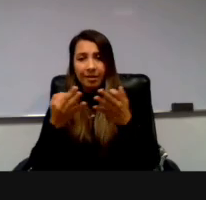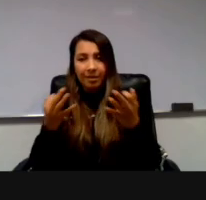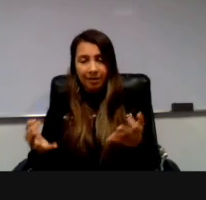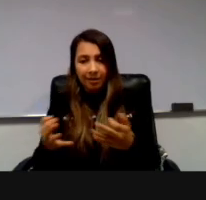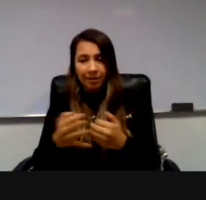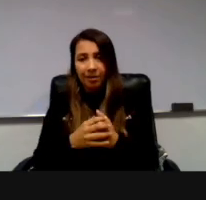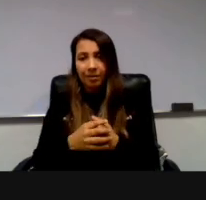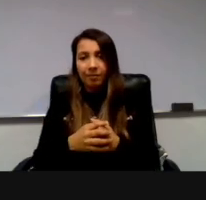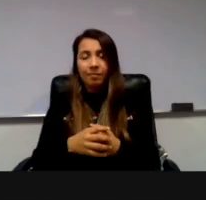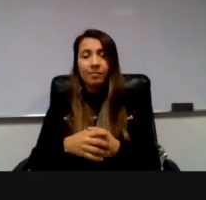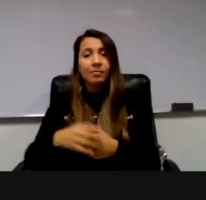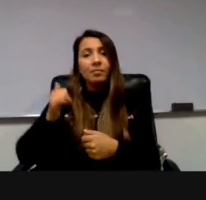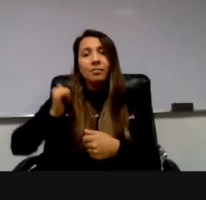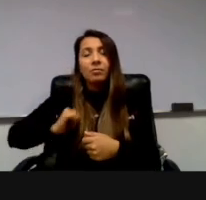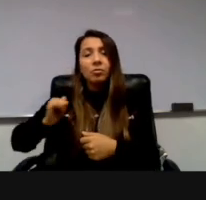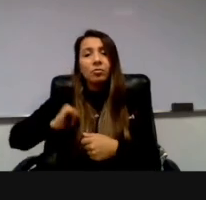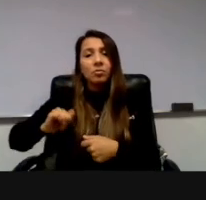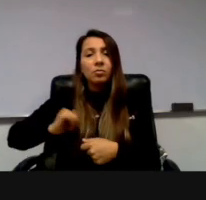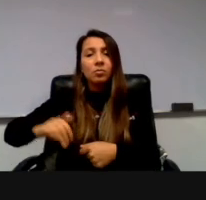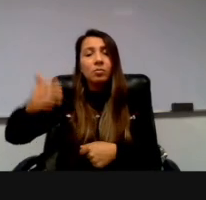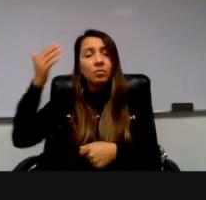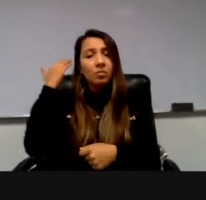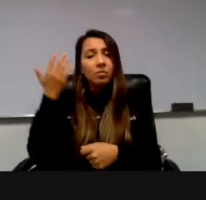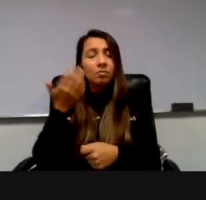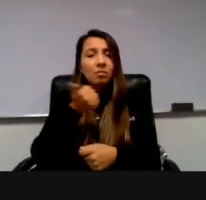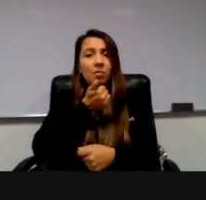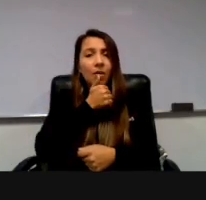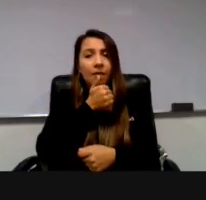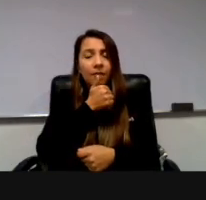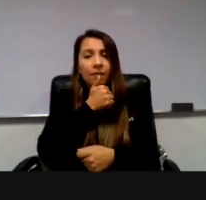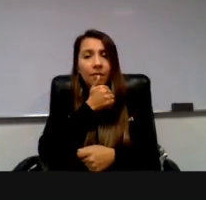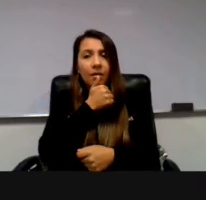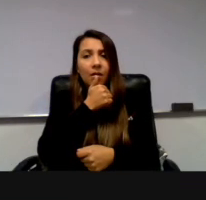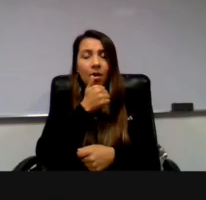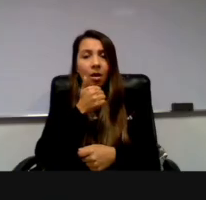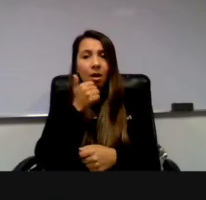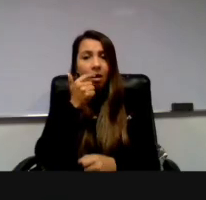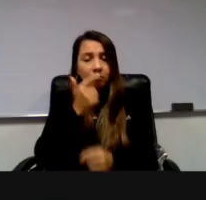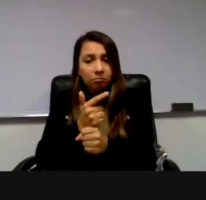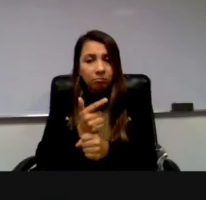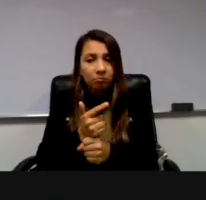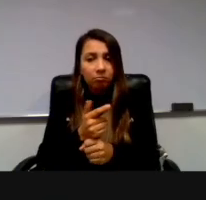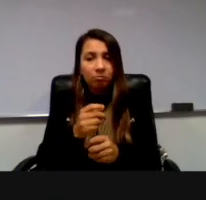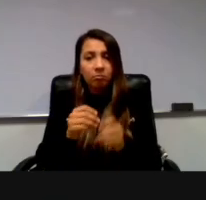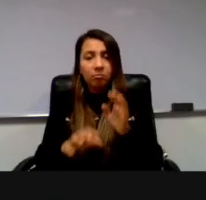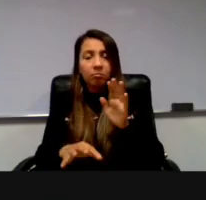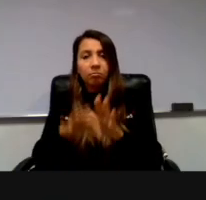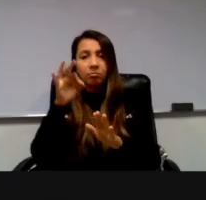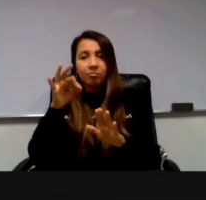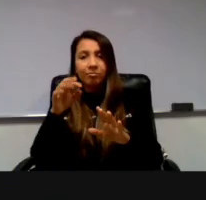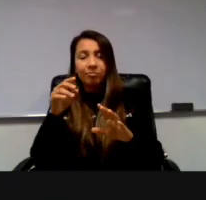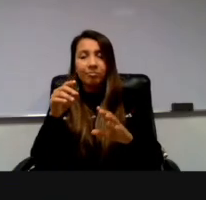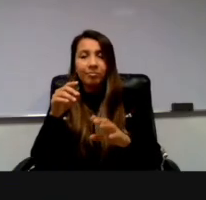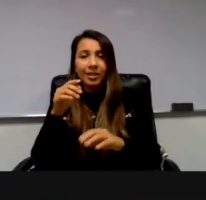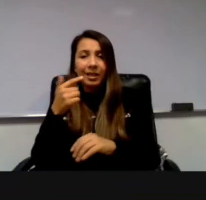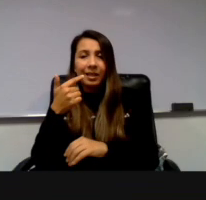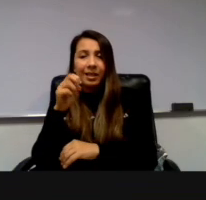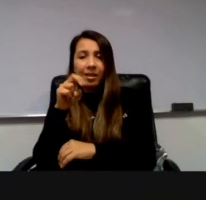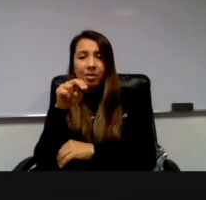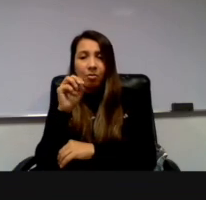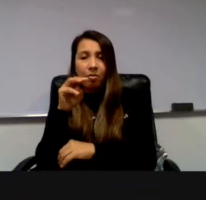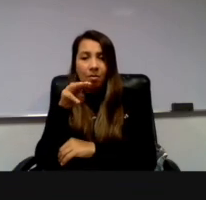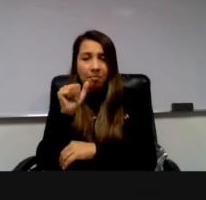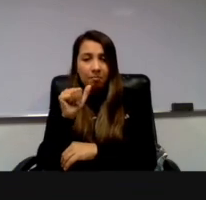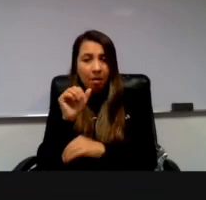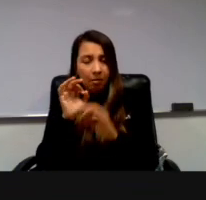aquel entonces todavía no se había secuenciado ningún genoma celular completamente